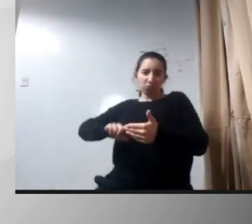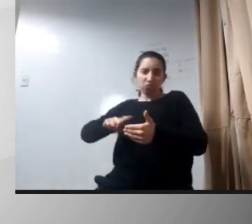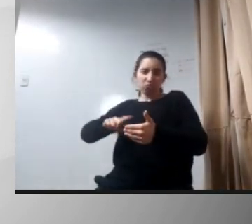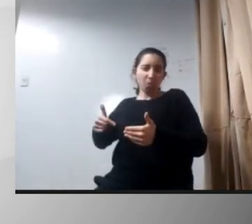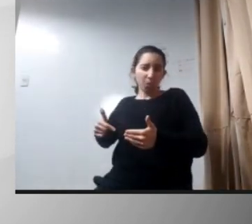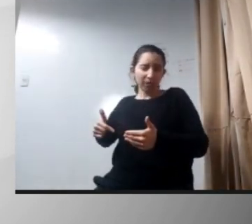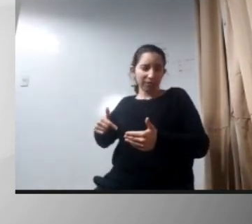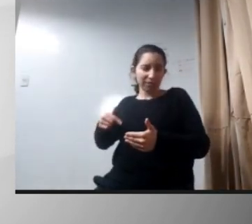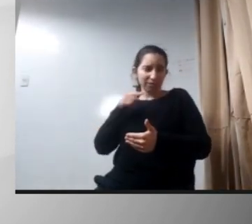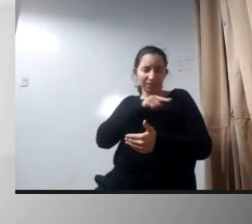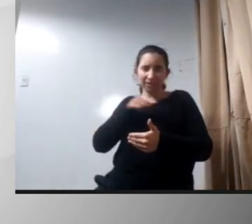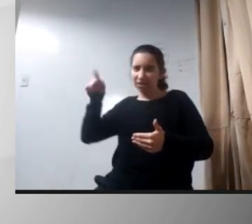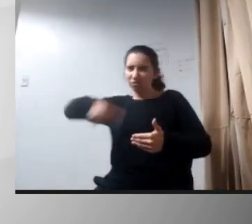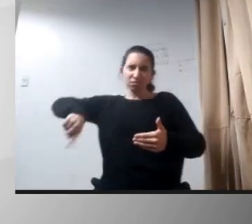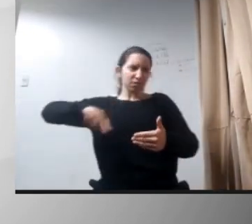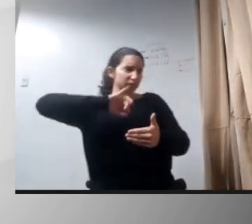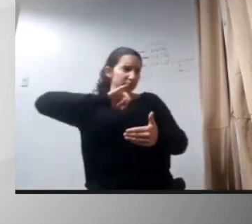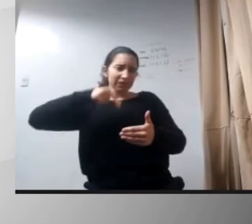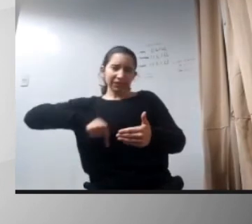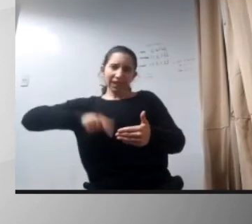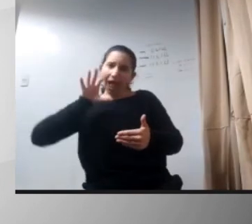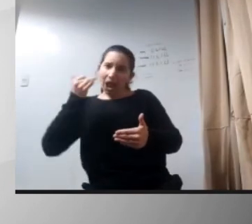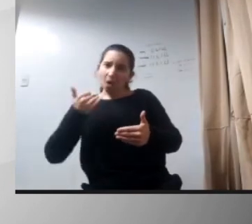no hay nadie en ese lugar.